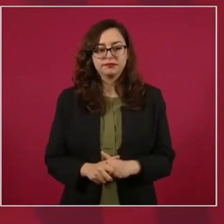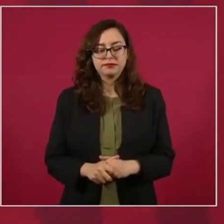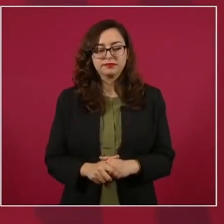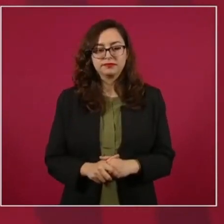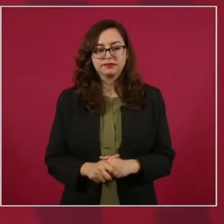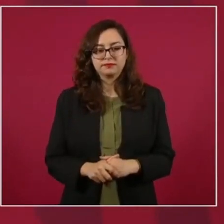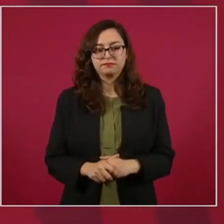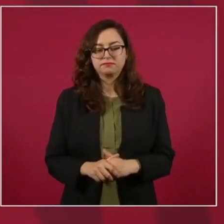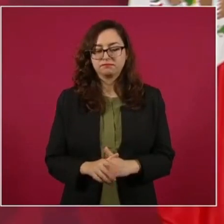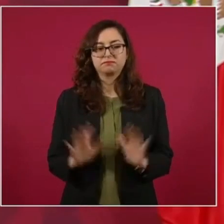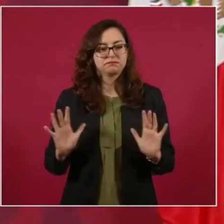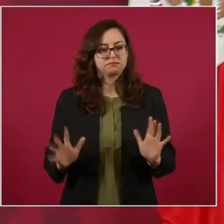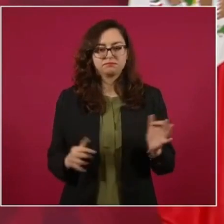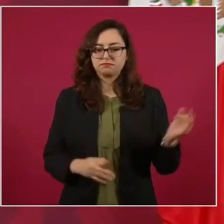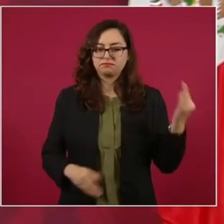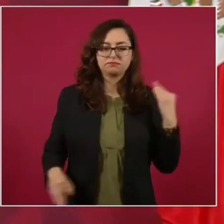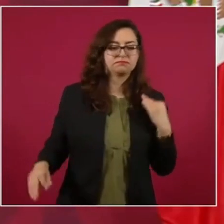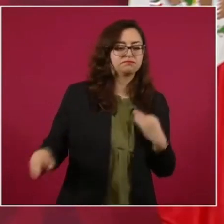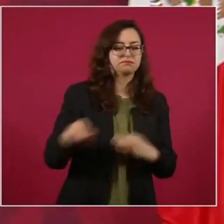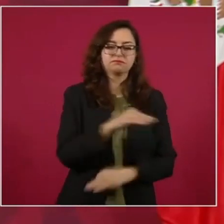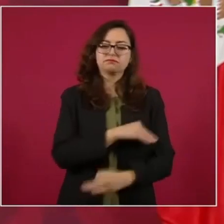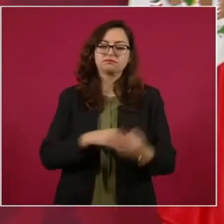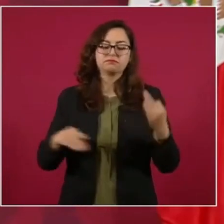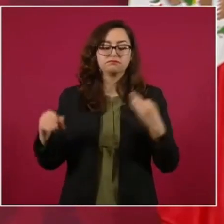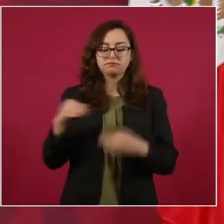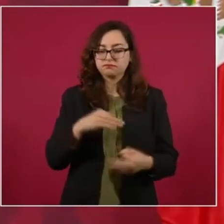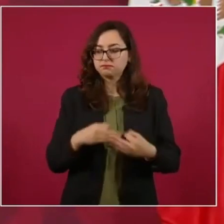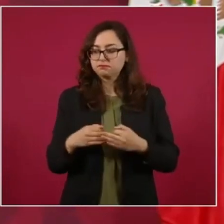y no desatender nada.